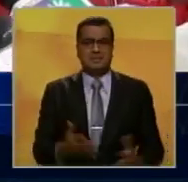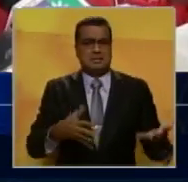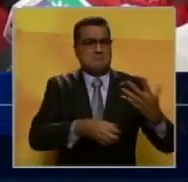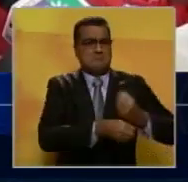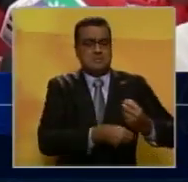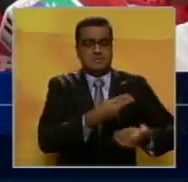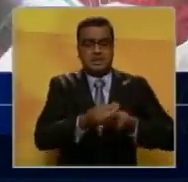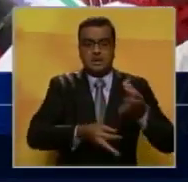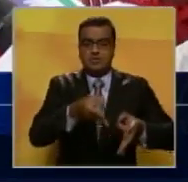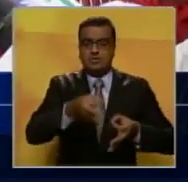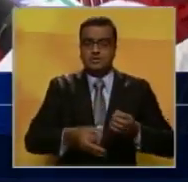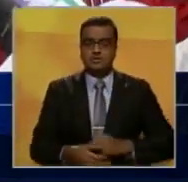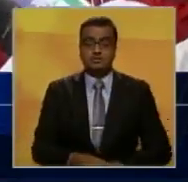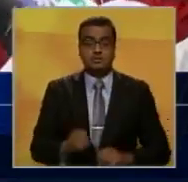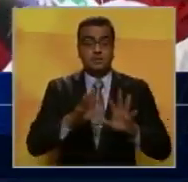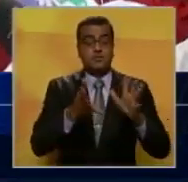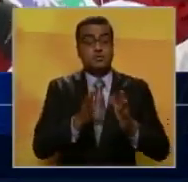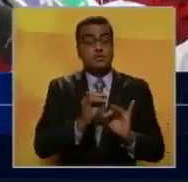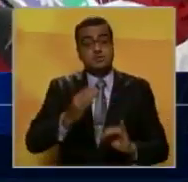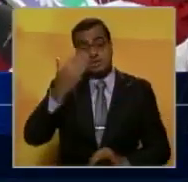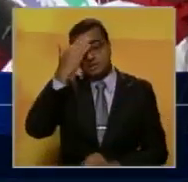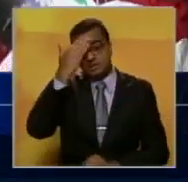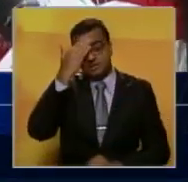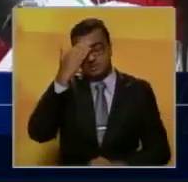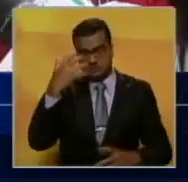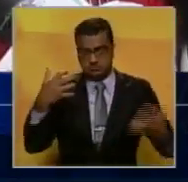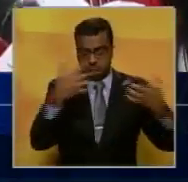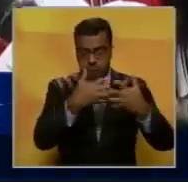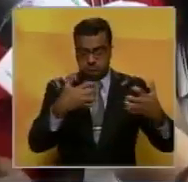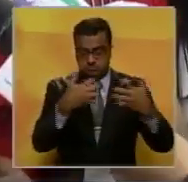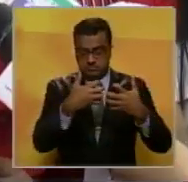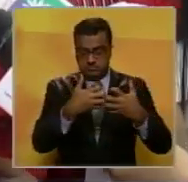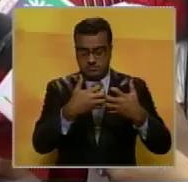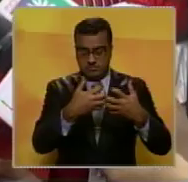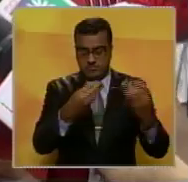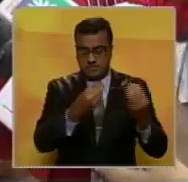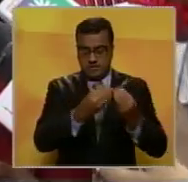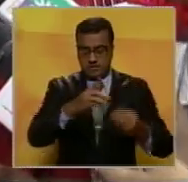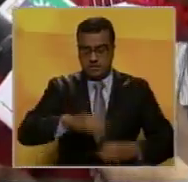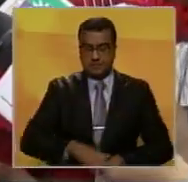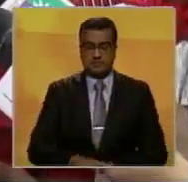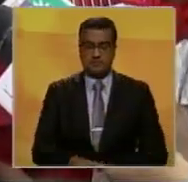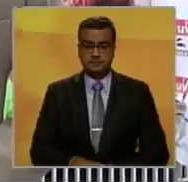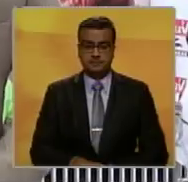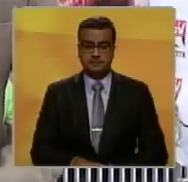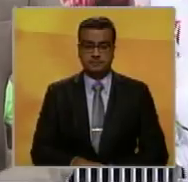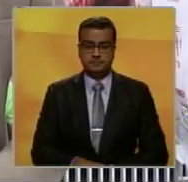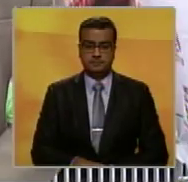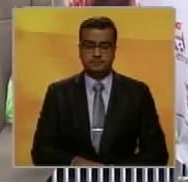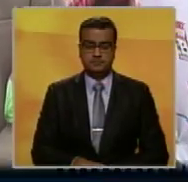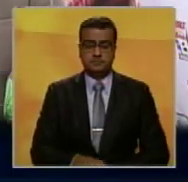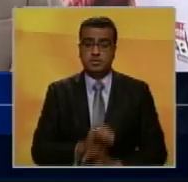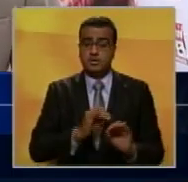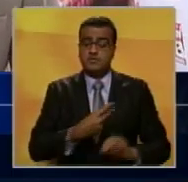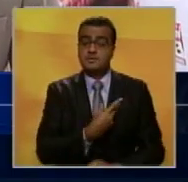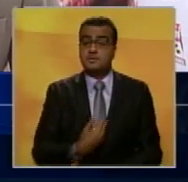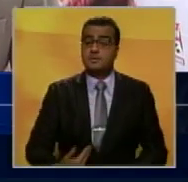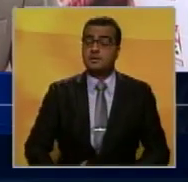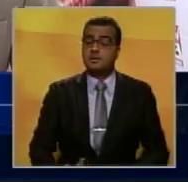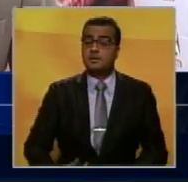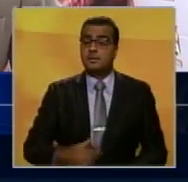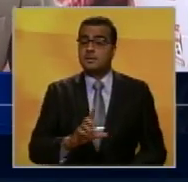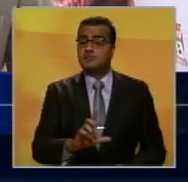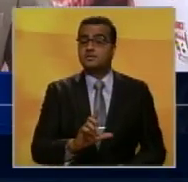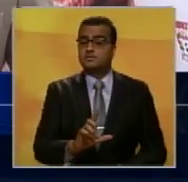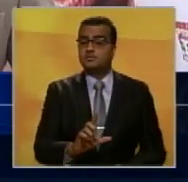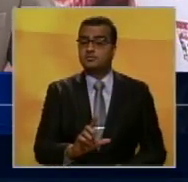para que se aplique la justicia? Y el mundo ya sabe que la violencia la acompañan son los grupos extremistas de la derecha venezolana. Por último, el vicepresidente del Partido